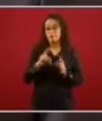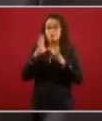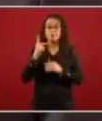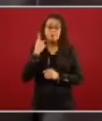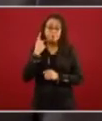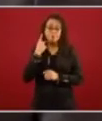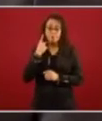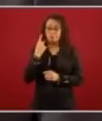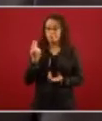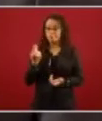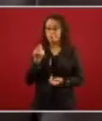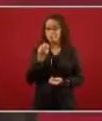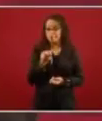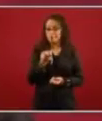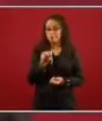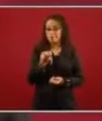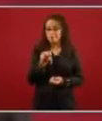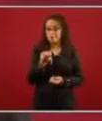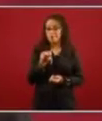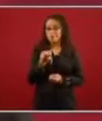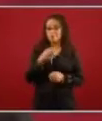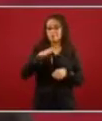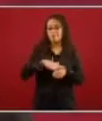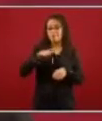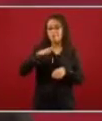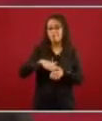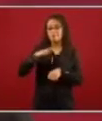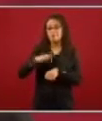vez se van desgastando más.